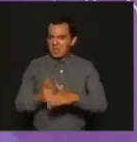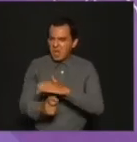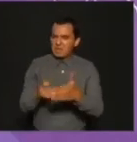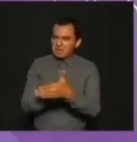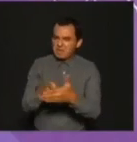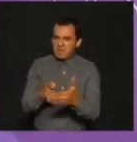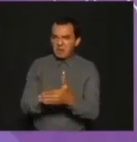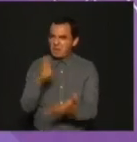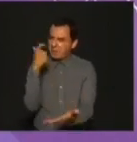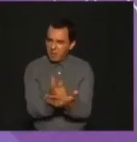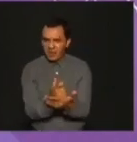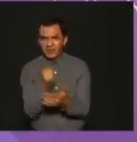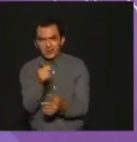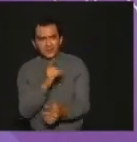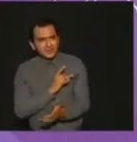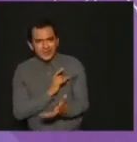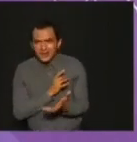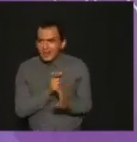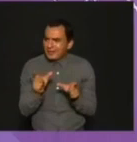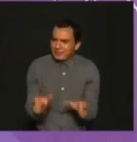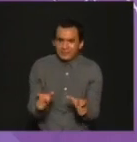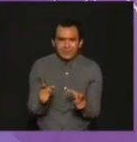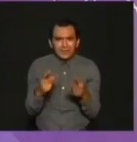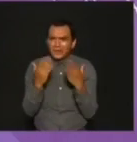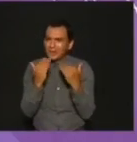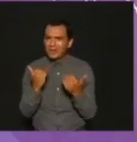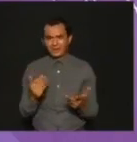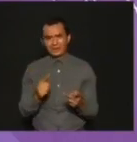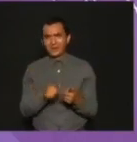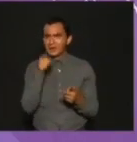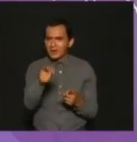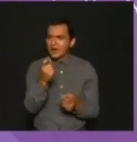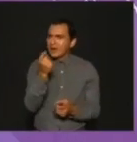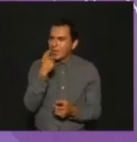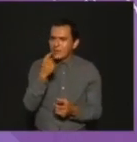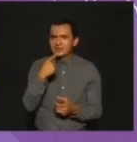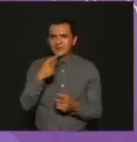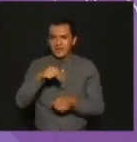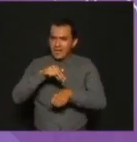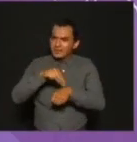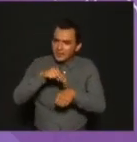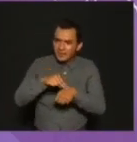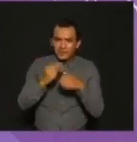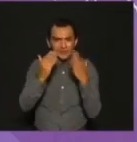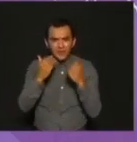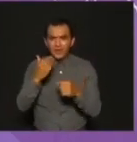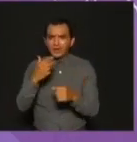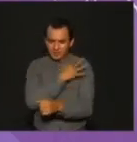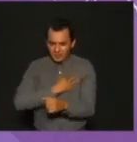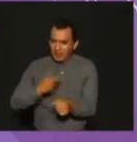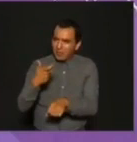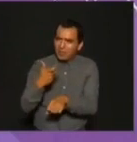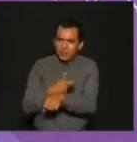ti que vives con miedo por la inseguridad, a ti que no tienes medicinas ni vacunas para tus hijos, a ti